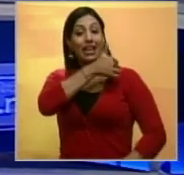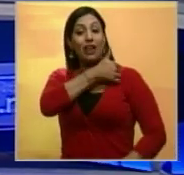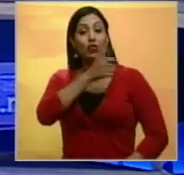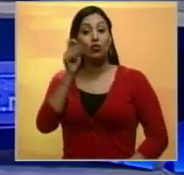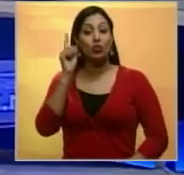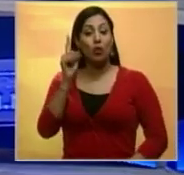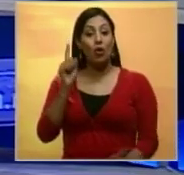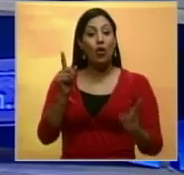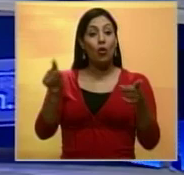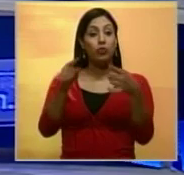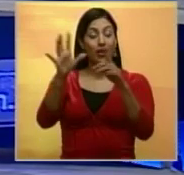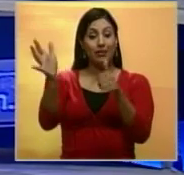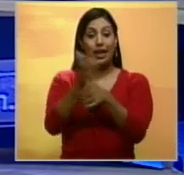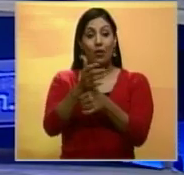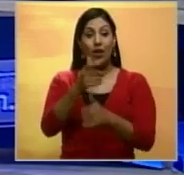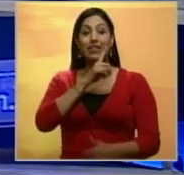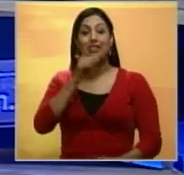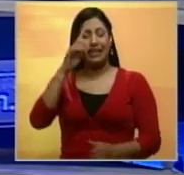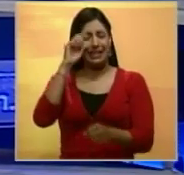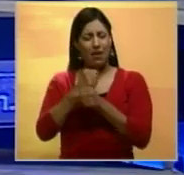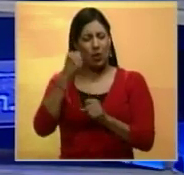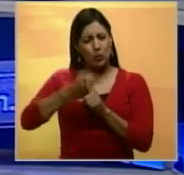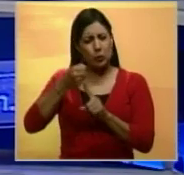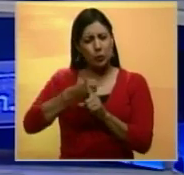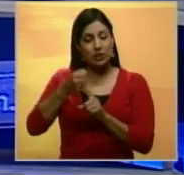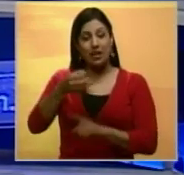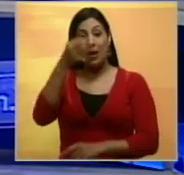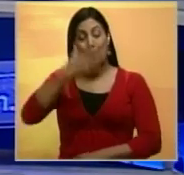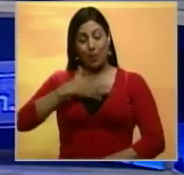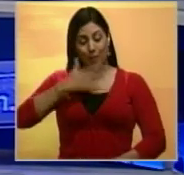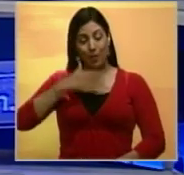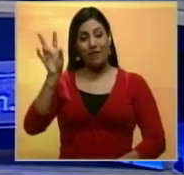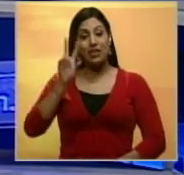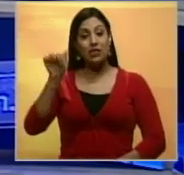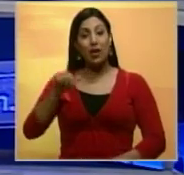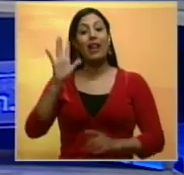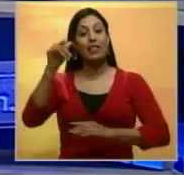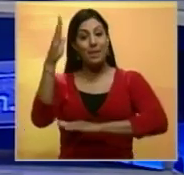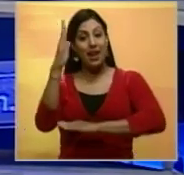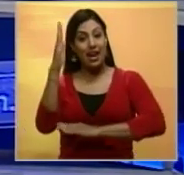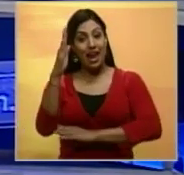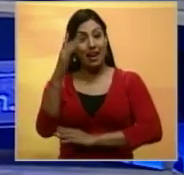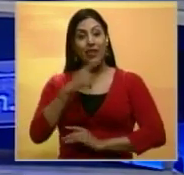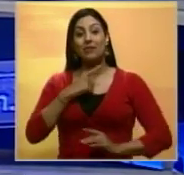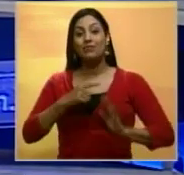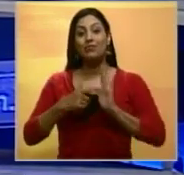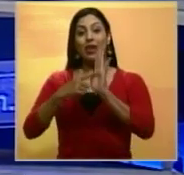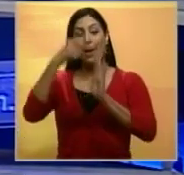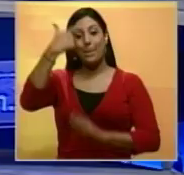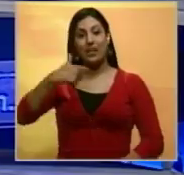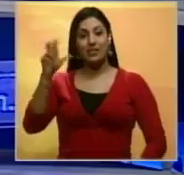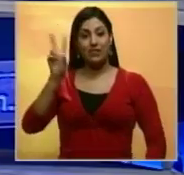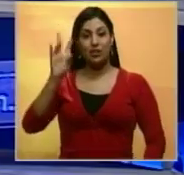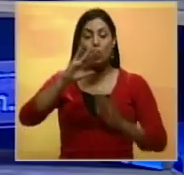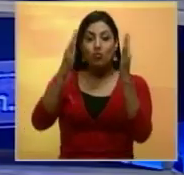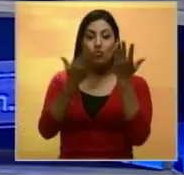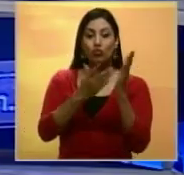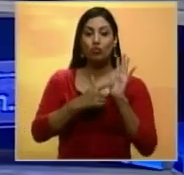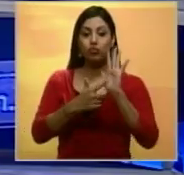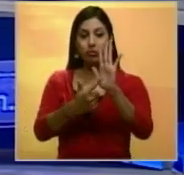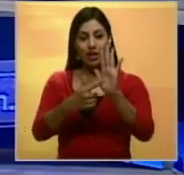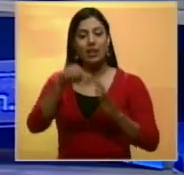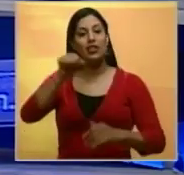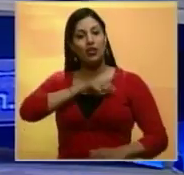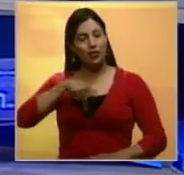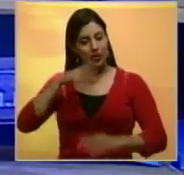y un gran logro bien trabajado. Talento venezolano y la herencia, además, enalteciendo el gentilicio venezolano en el mundo. Así es,